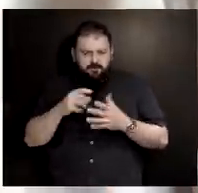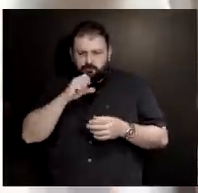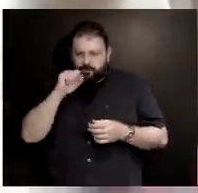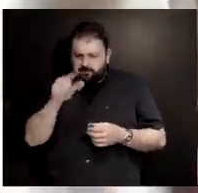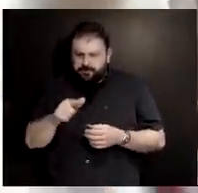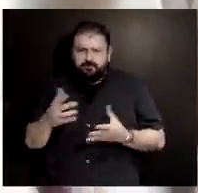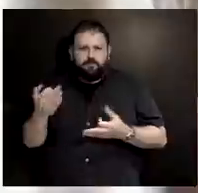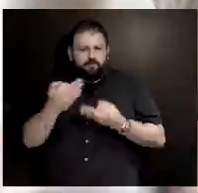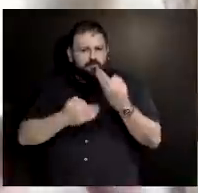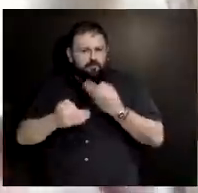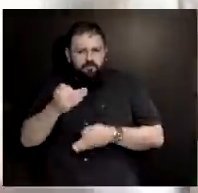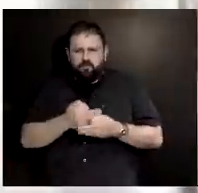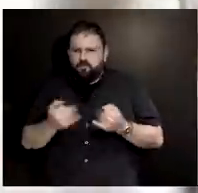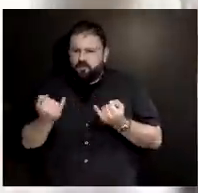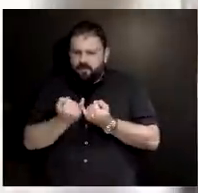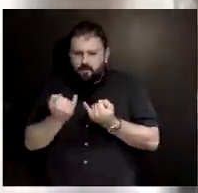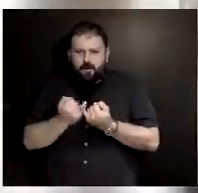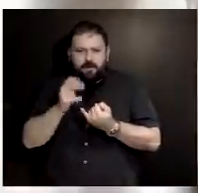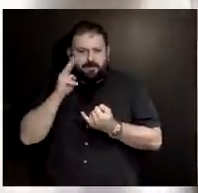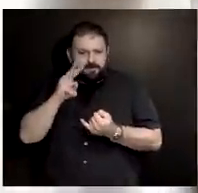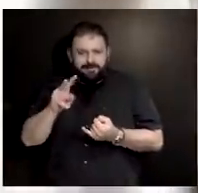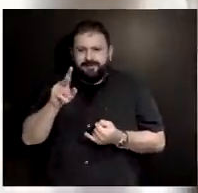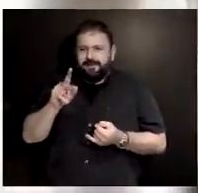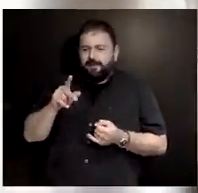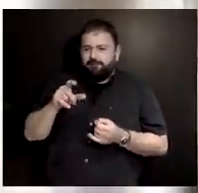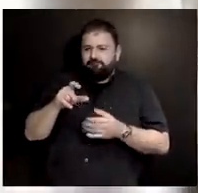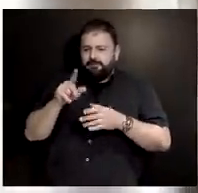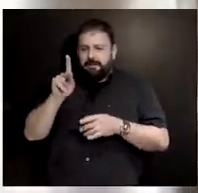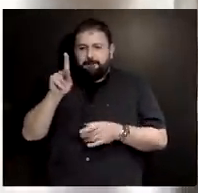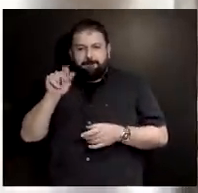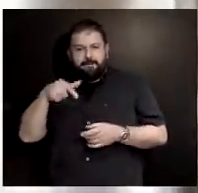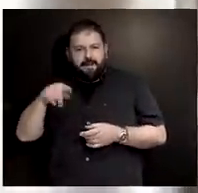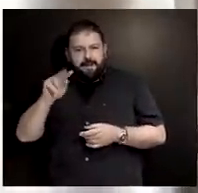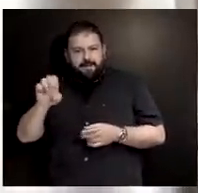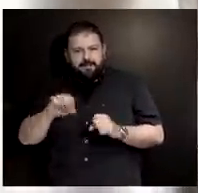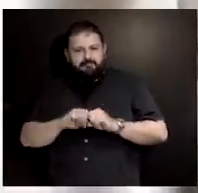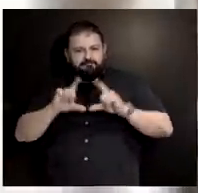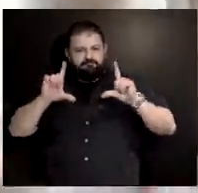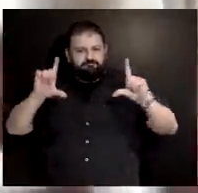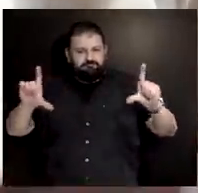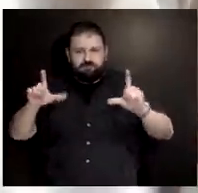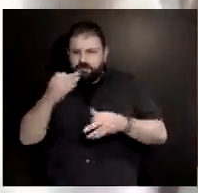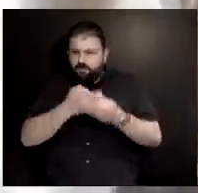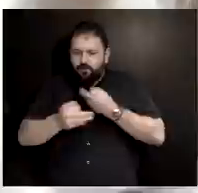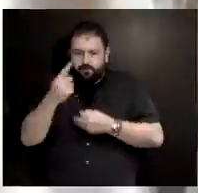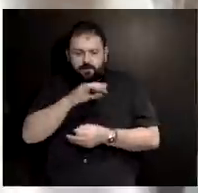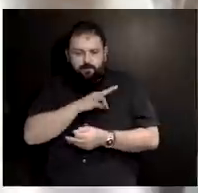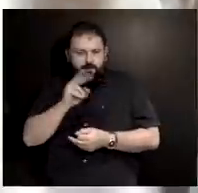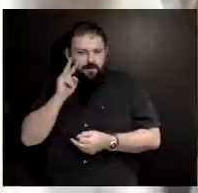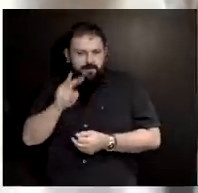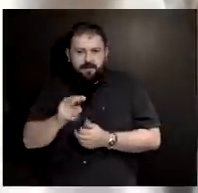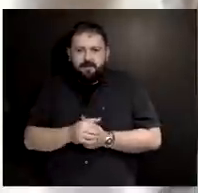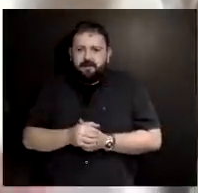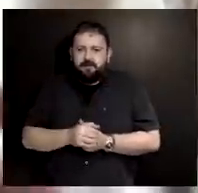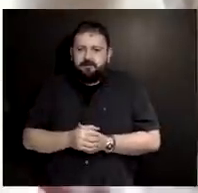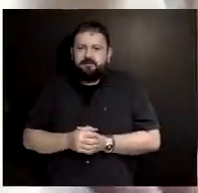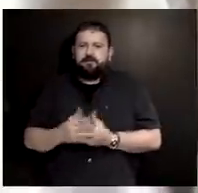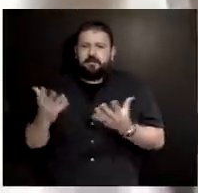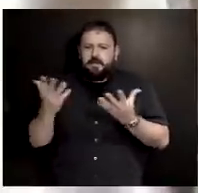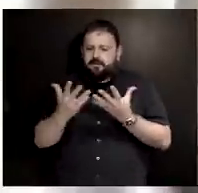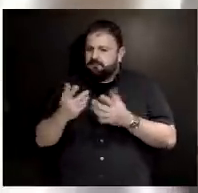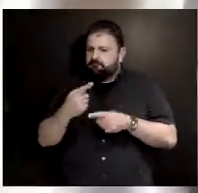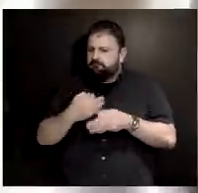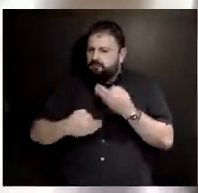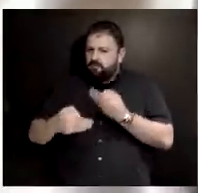transmisiones, un paquete para poder ver todas las transmisiones a través de Home TV y o accesos